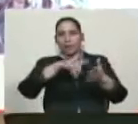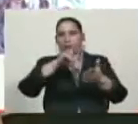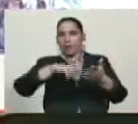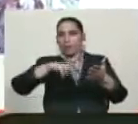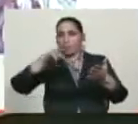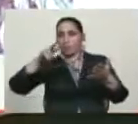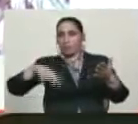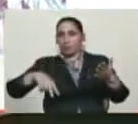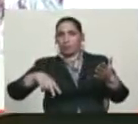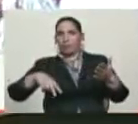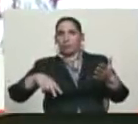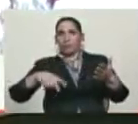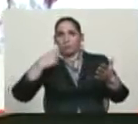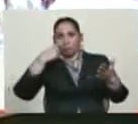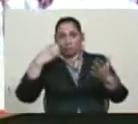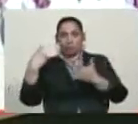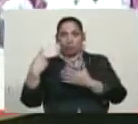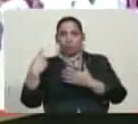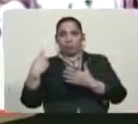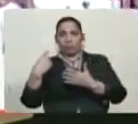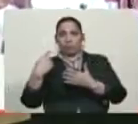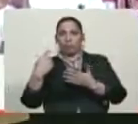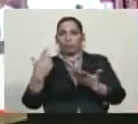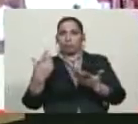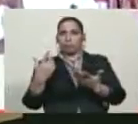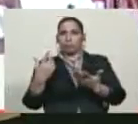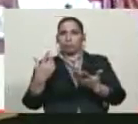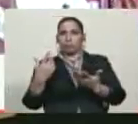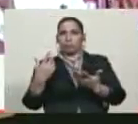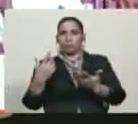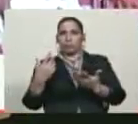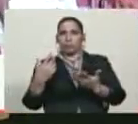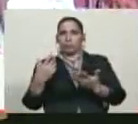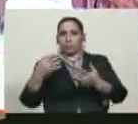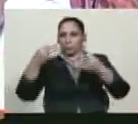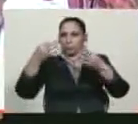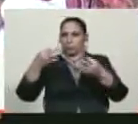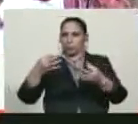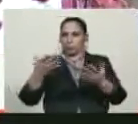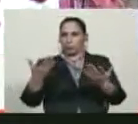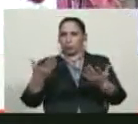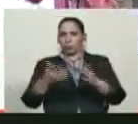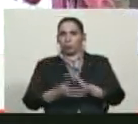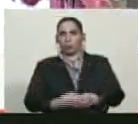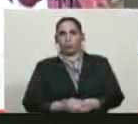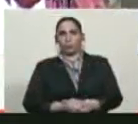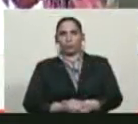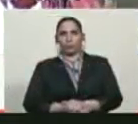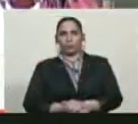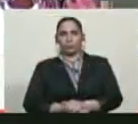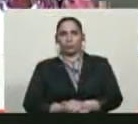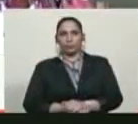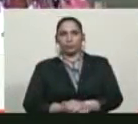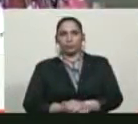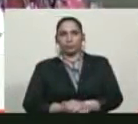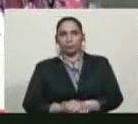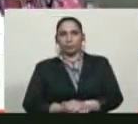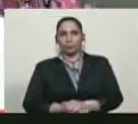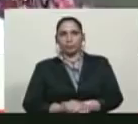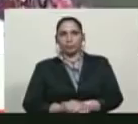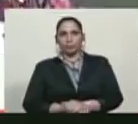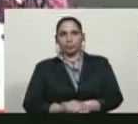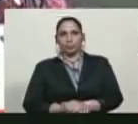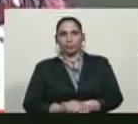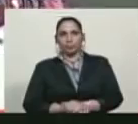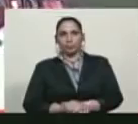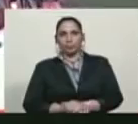que hiper realista verdad se conoce así el hiperrealismo efectivo miren creo que el valle que